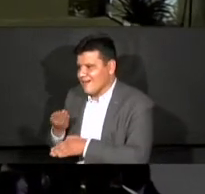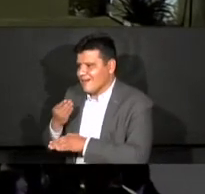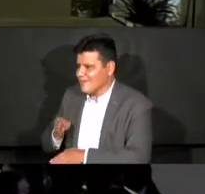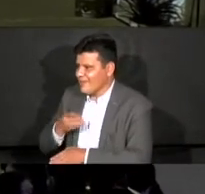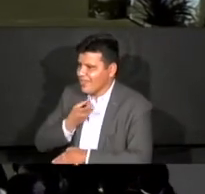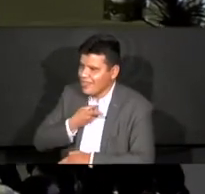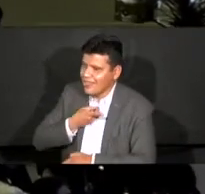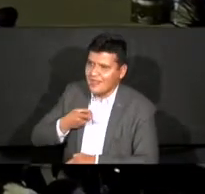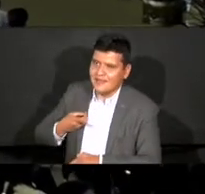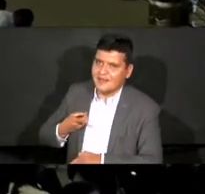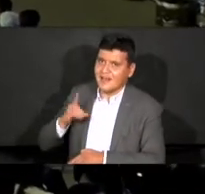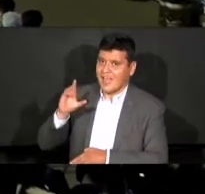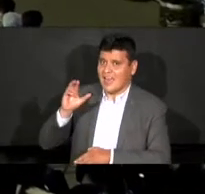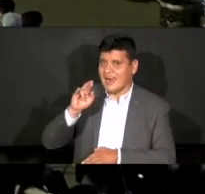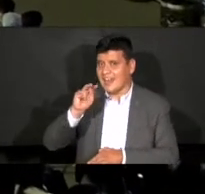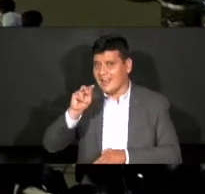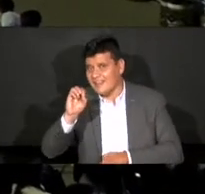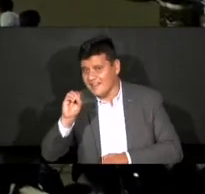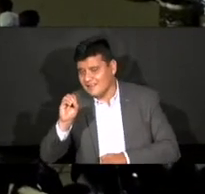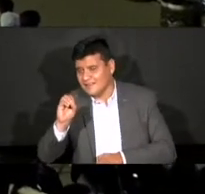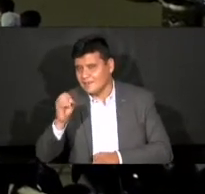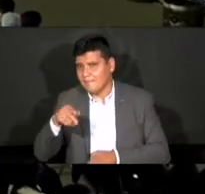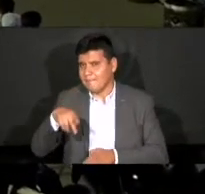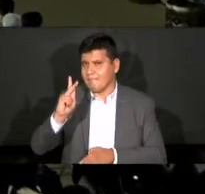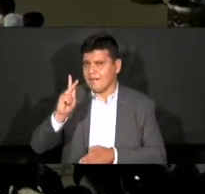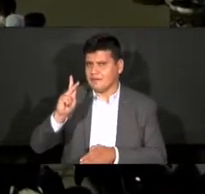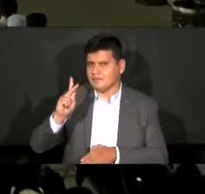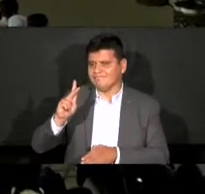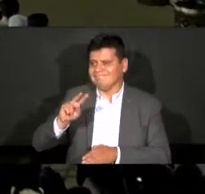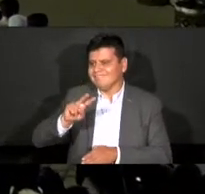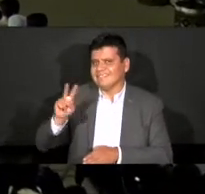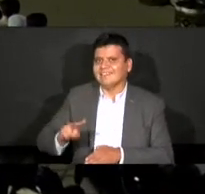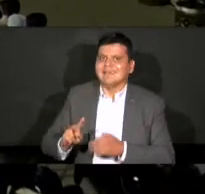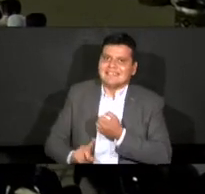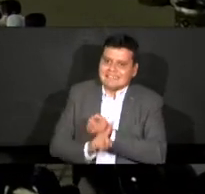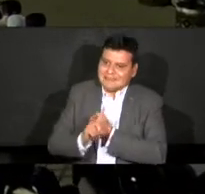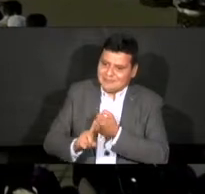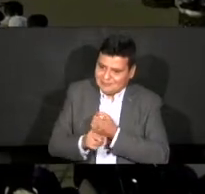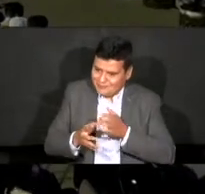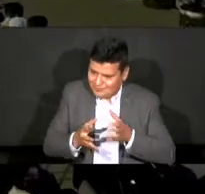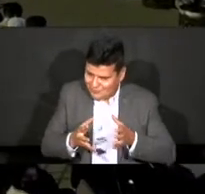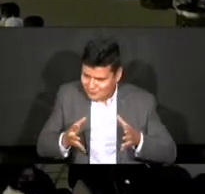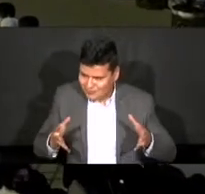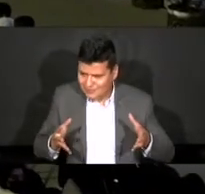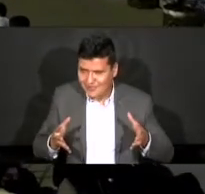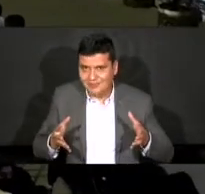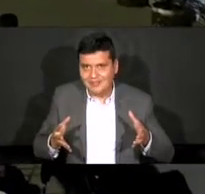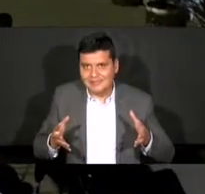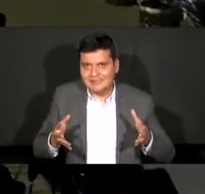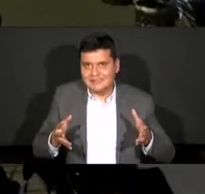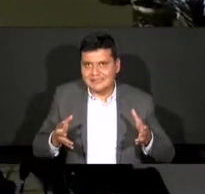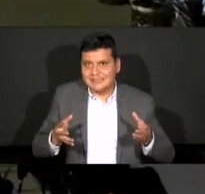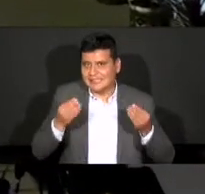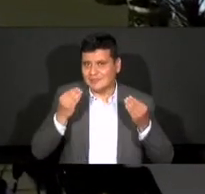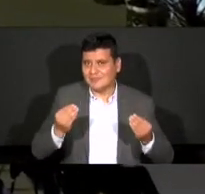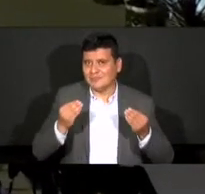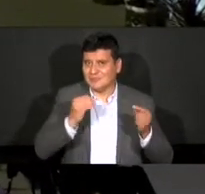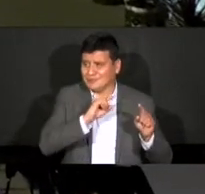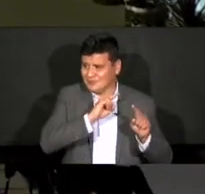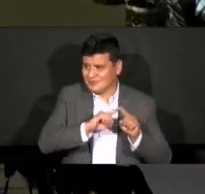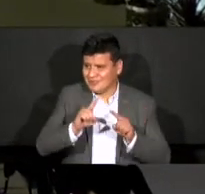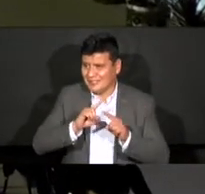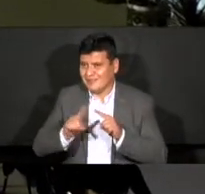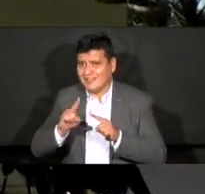de la insolvencia. La magnitud de los problemas son enormes y muchos de ellos no se podrán resolver en el